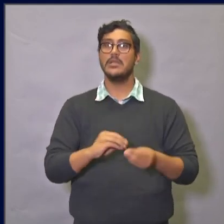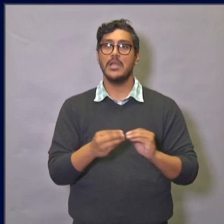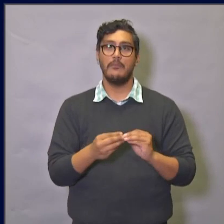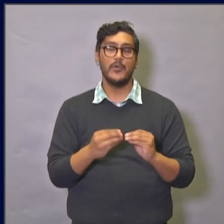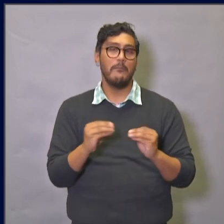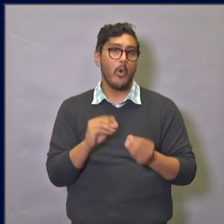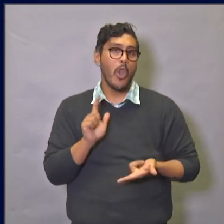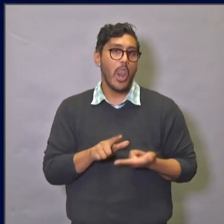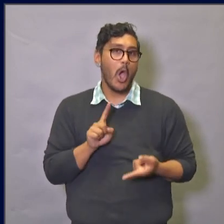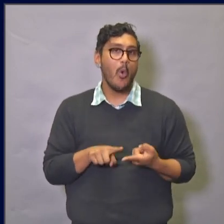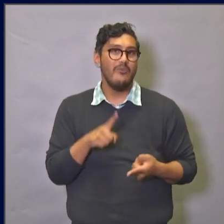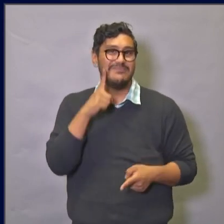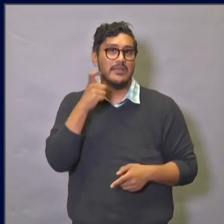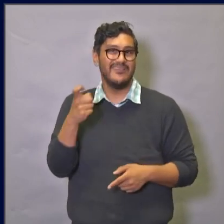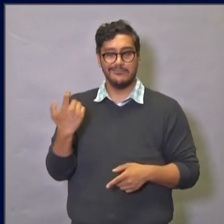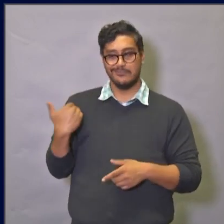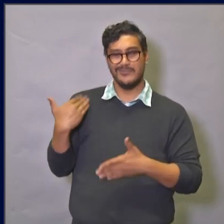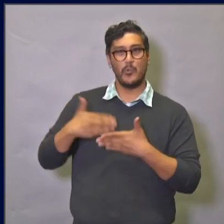fin de semana.